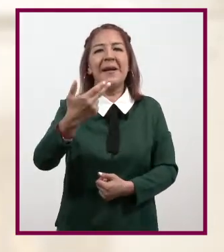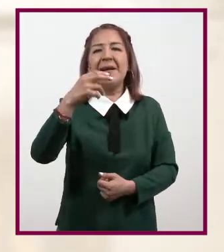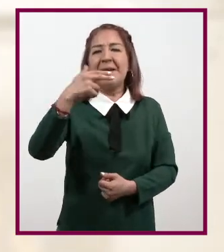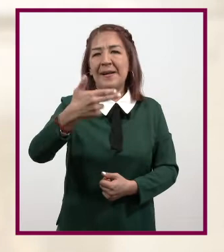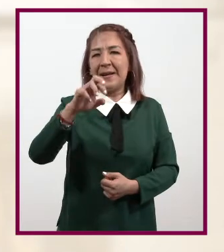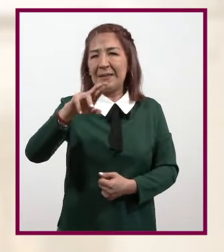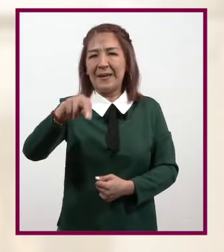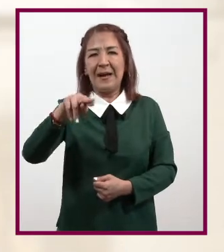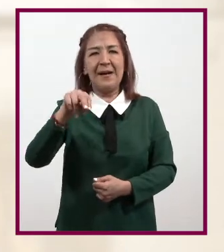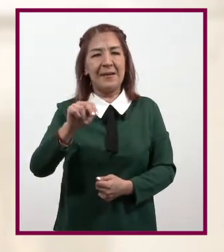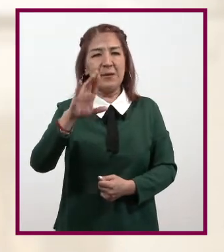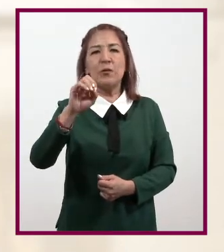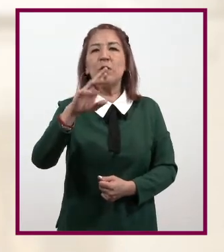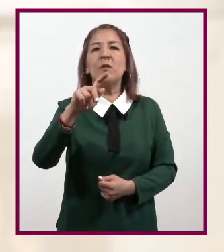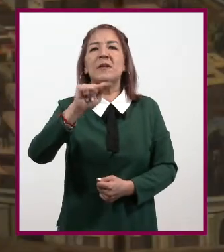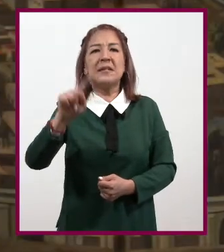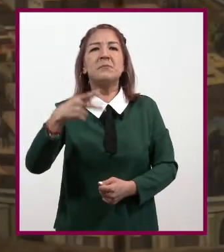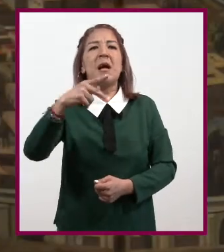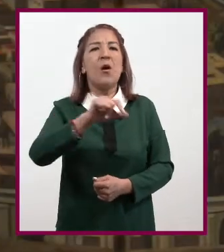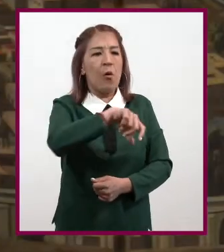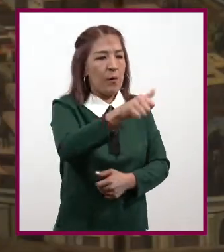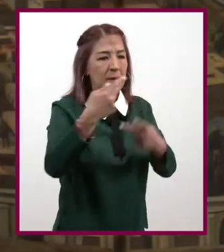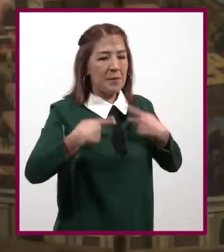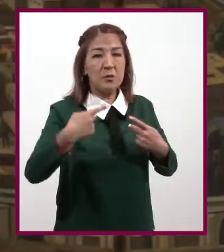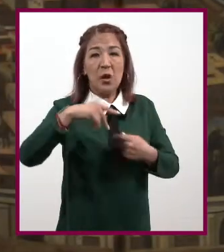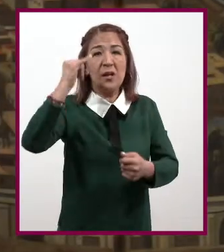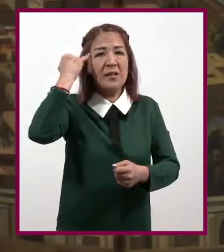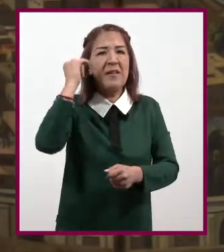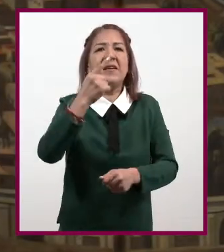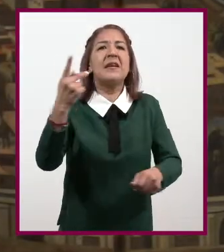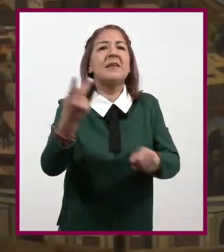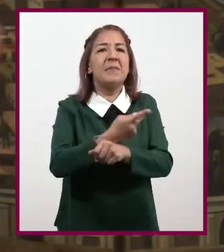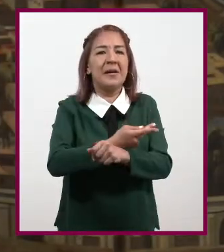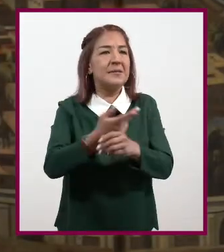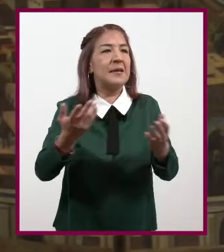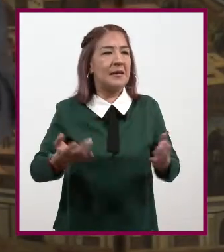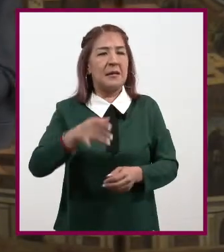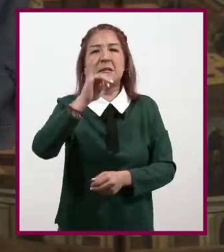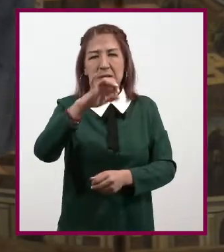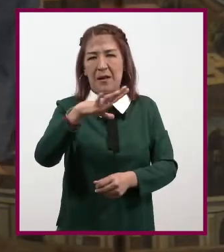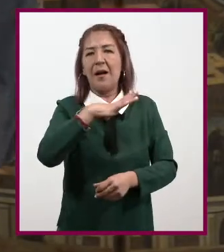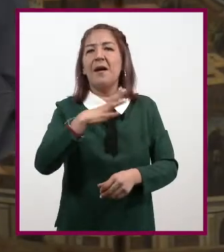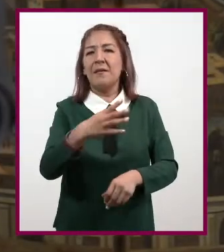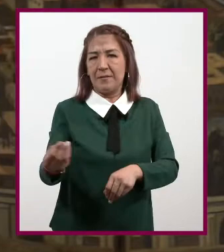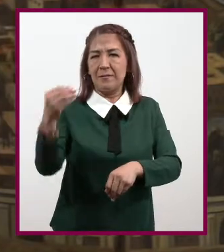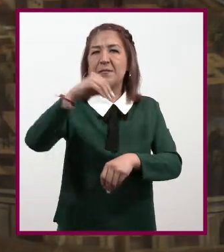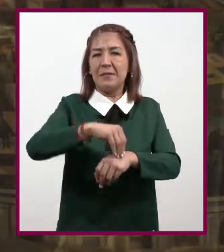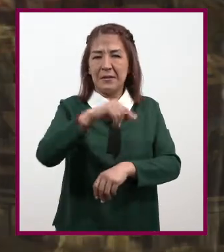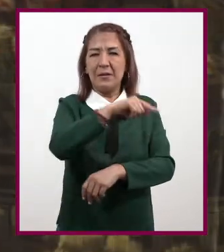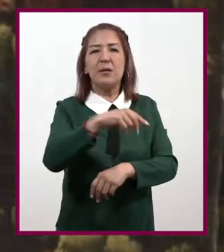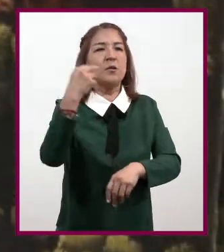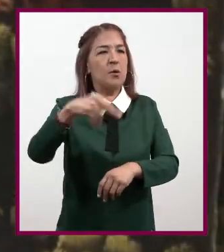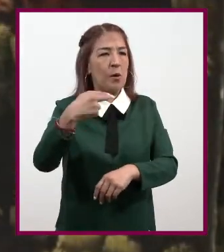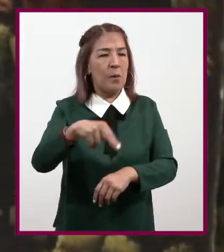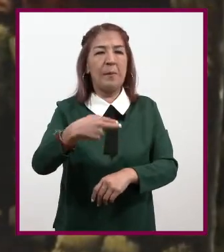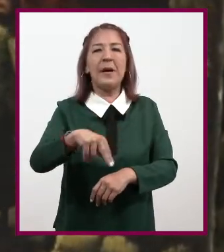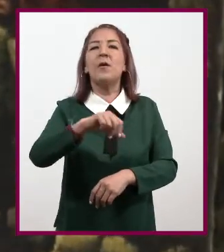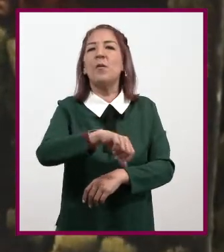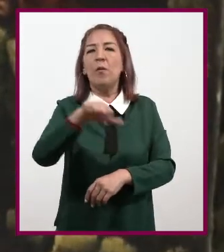todos los demás personajes indígenas? No, bueno, sí aparecen algunos otros